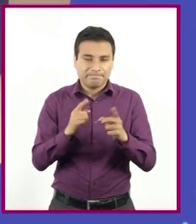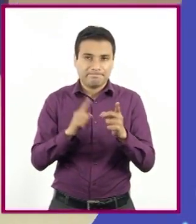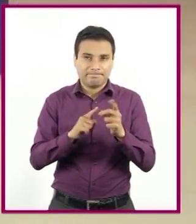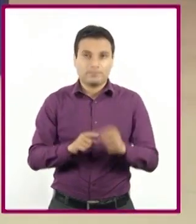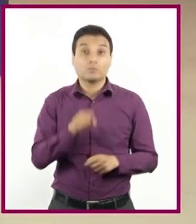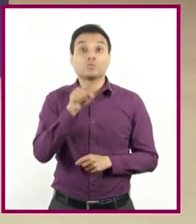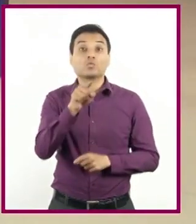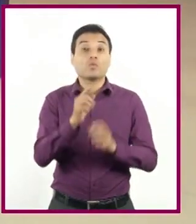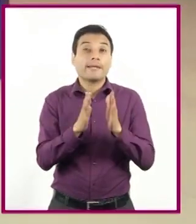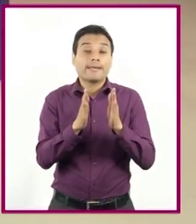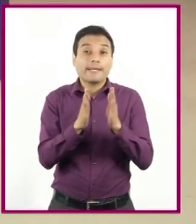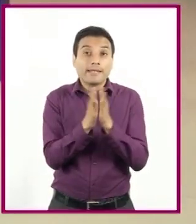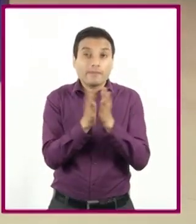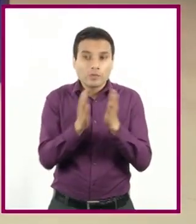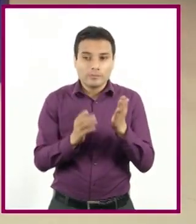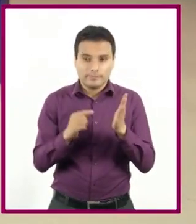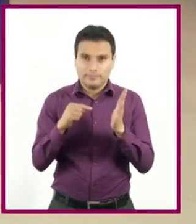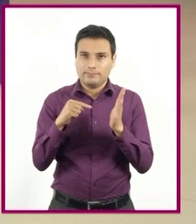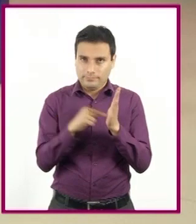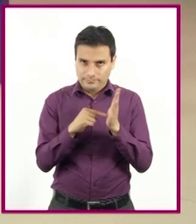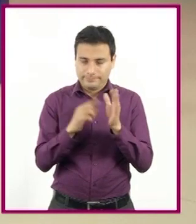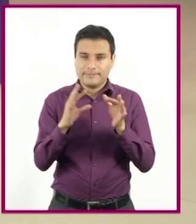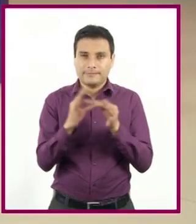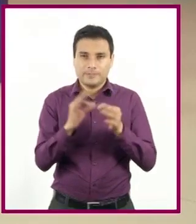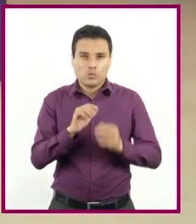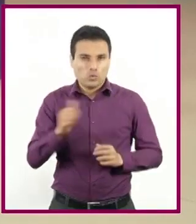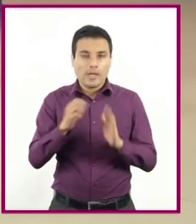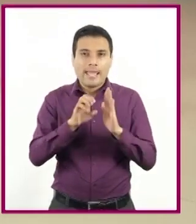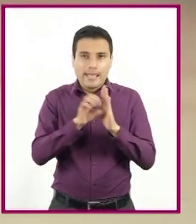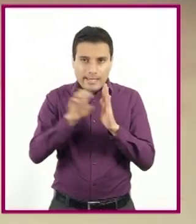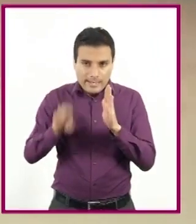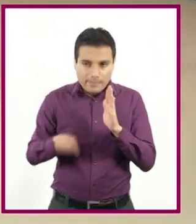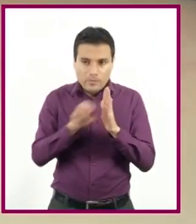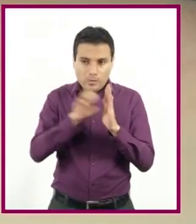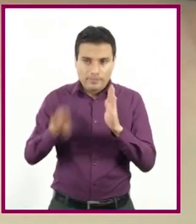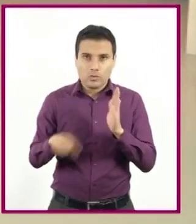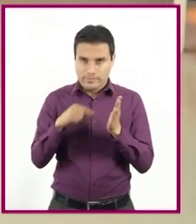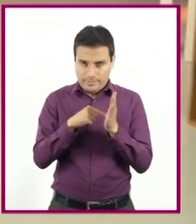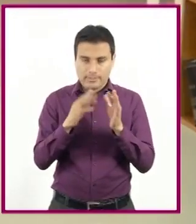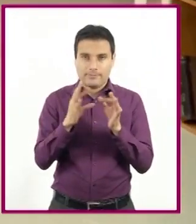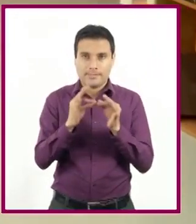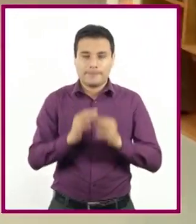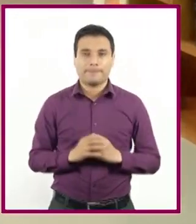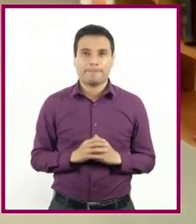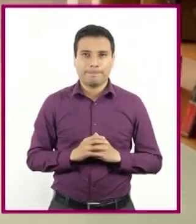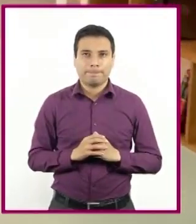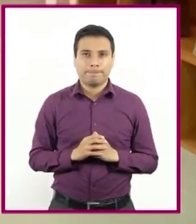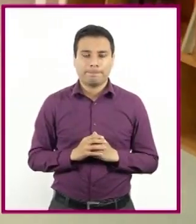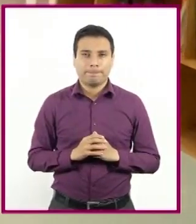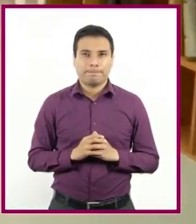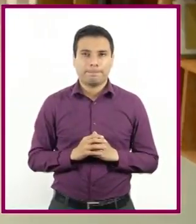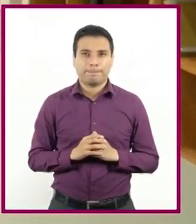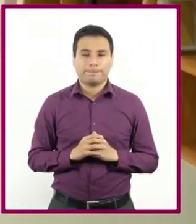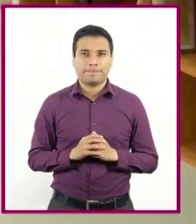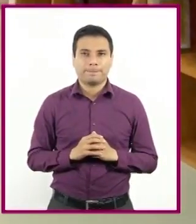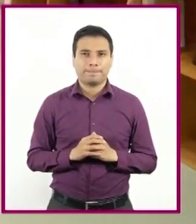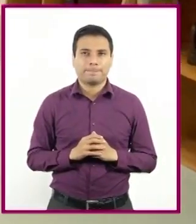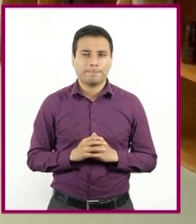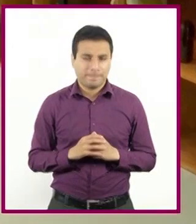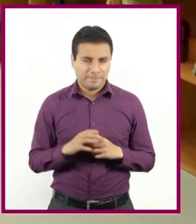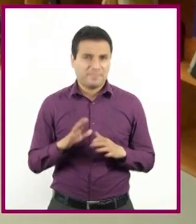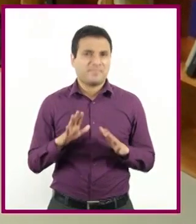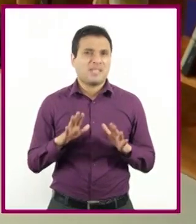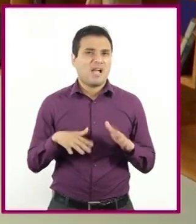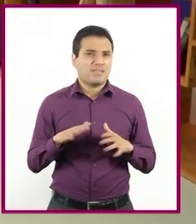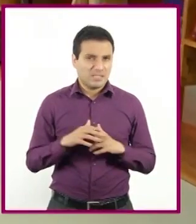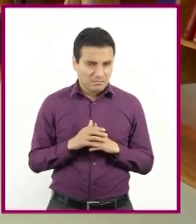de texto encontrarán más ejemplos de este tipo de fichas. En algunos casos puede variar